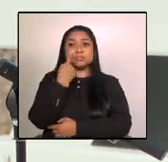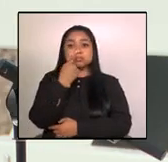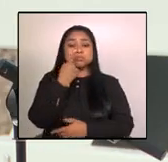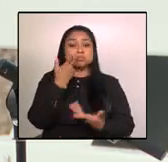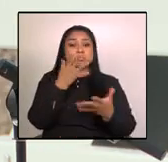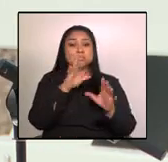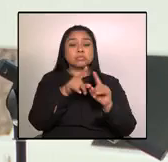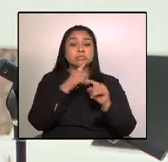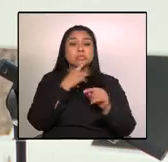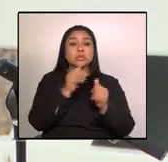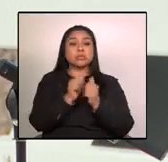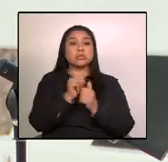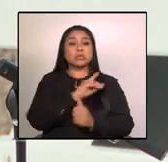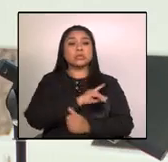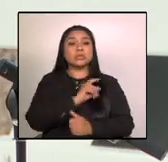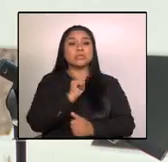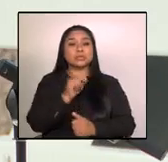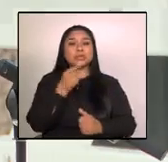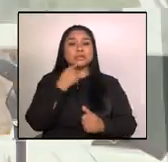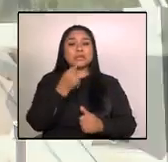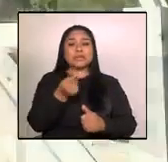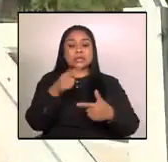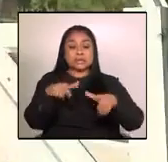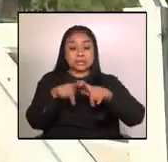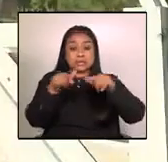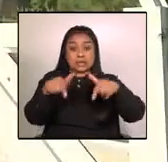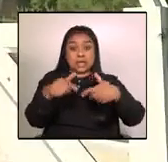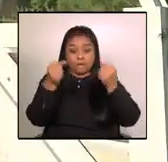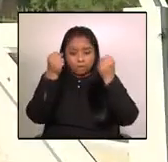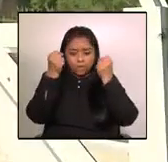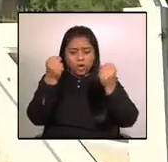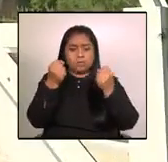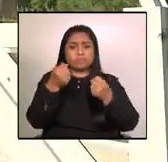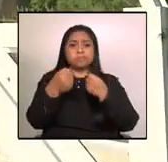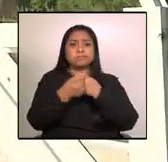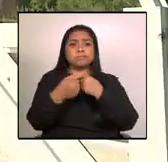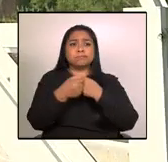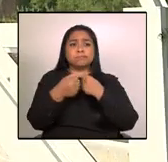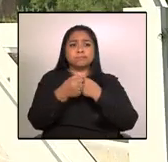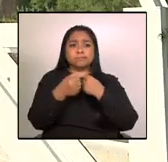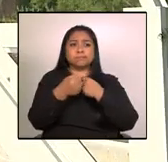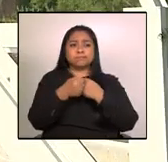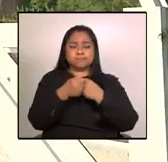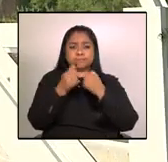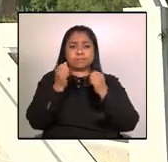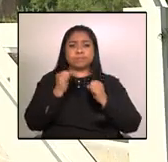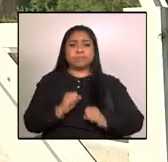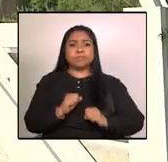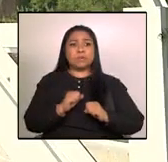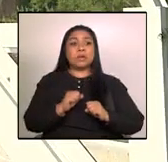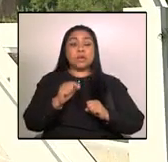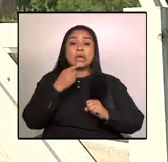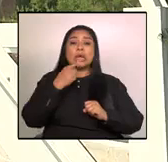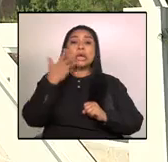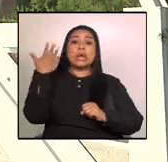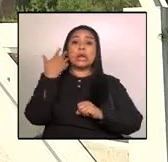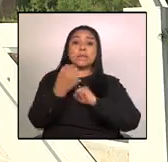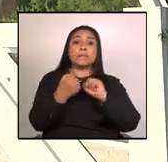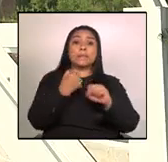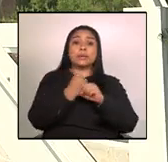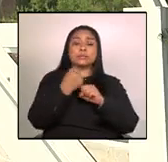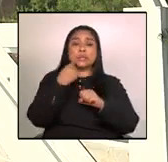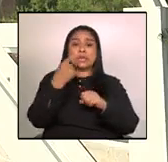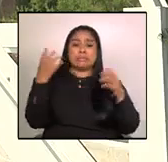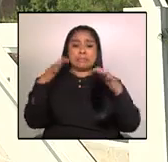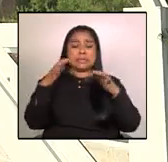con la señora diputada que esto quedó en pura roca. El año pasado ya casi venía el invierno y nosotros